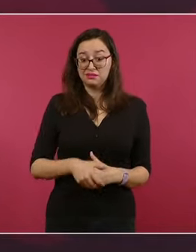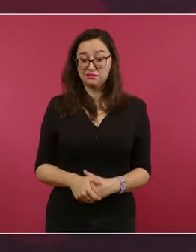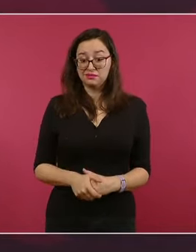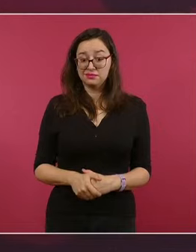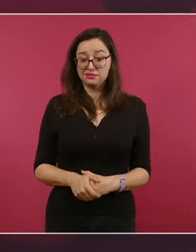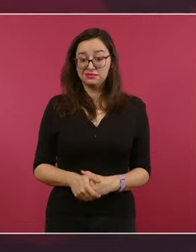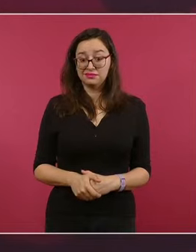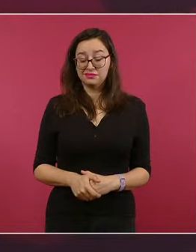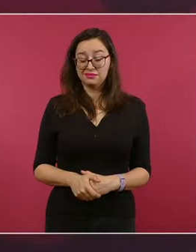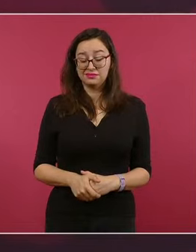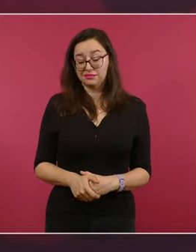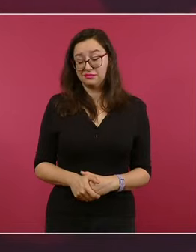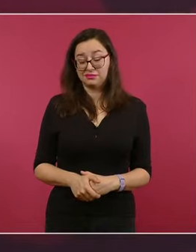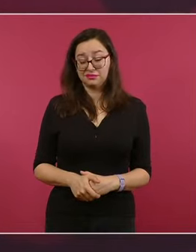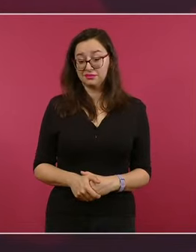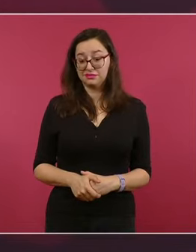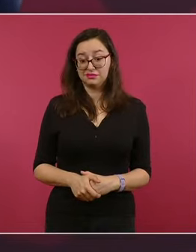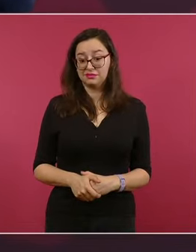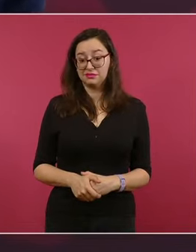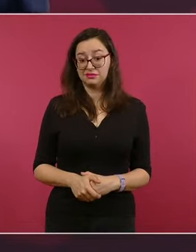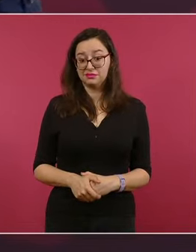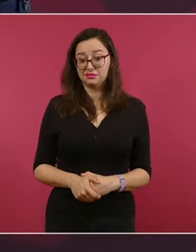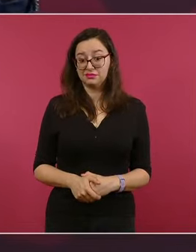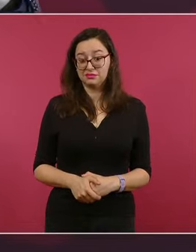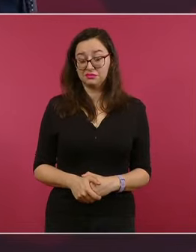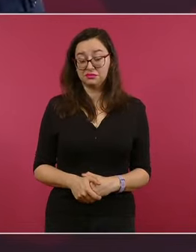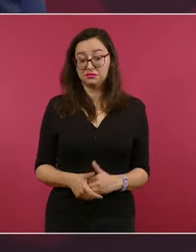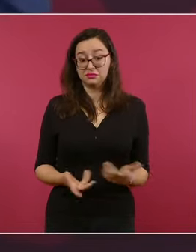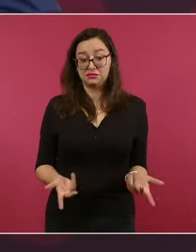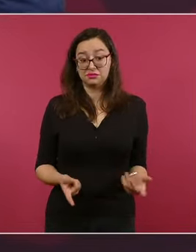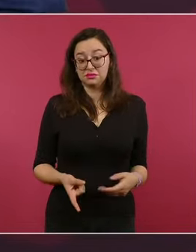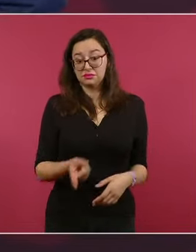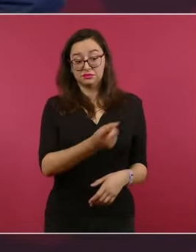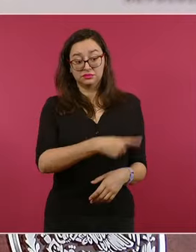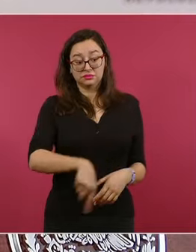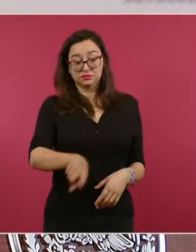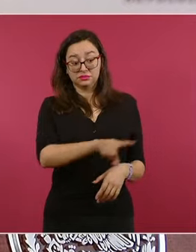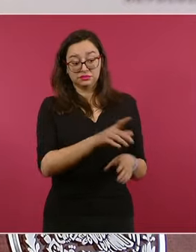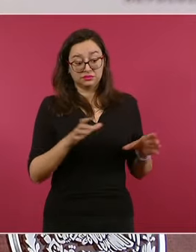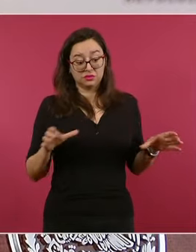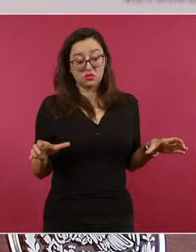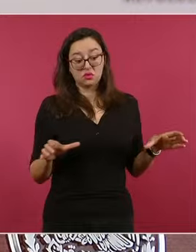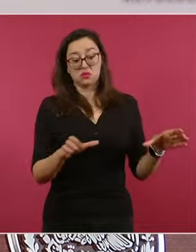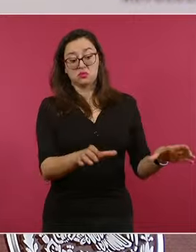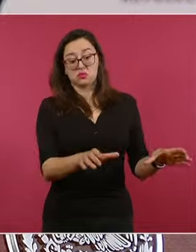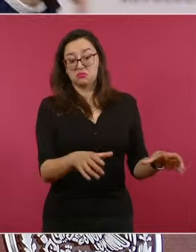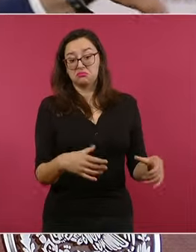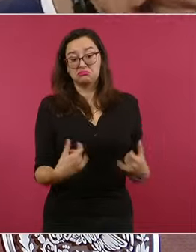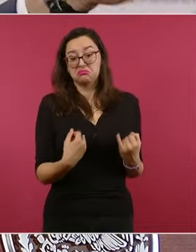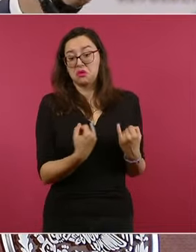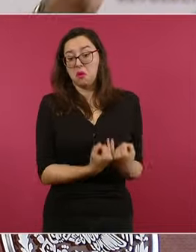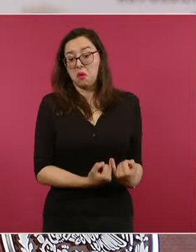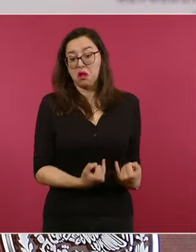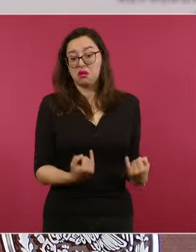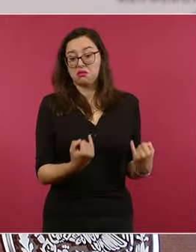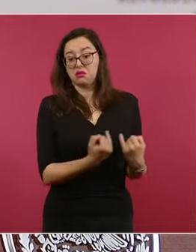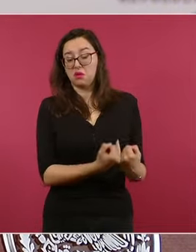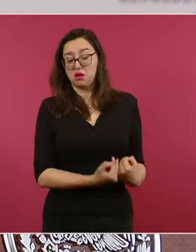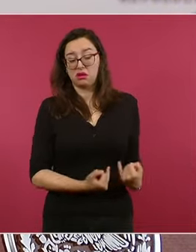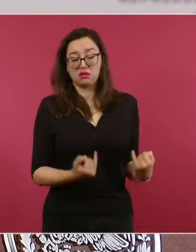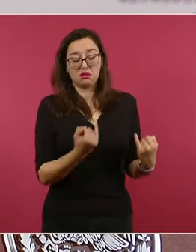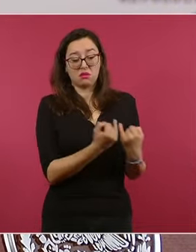parte de lo mismo. Todo ese grupo pertenece al bloque